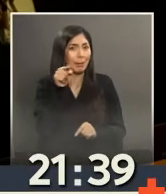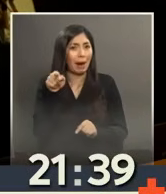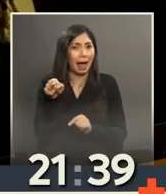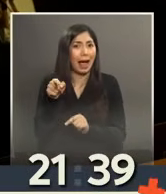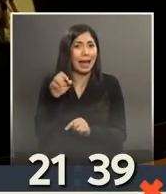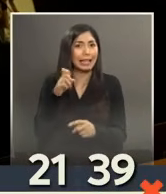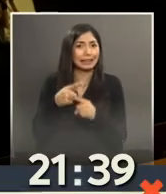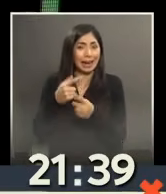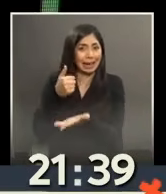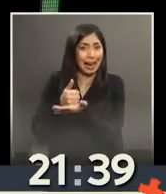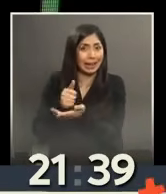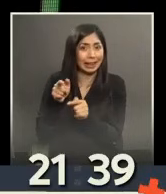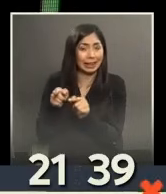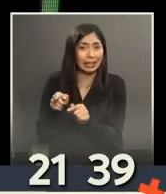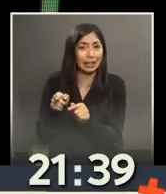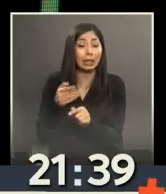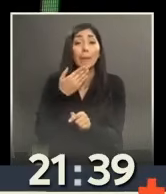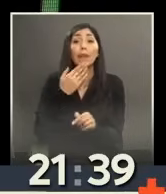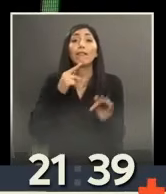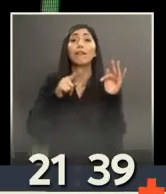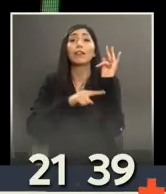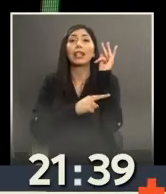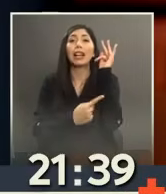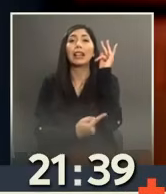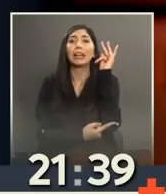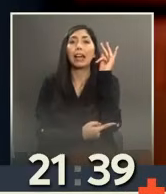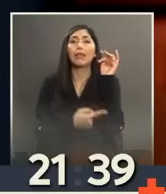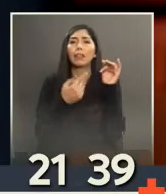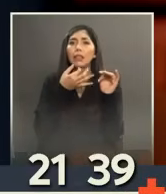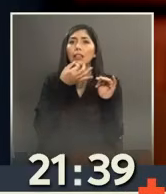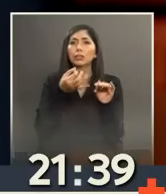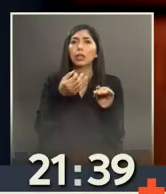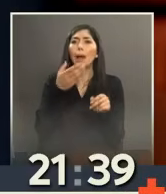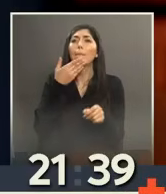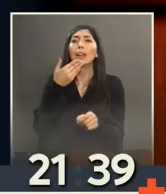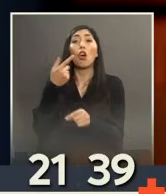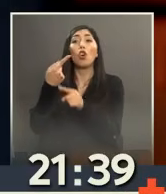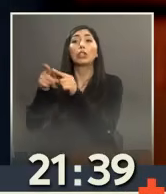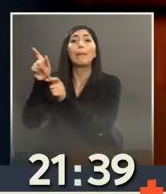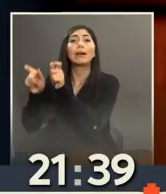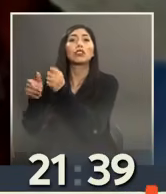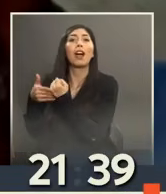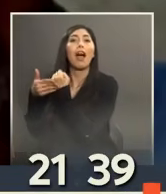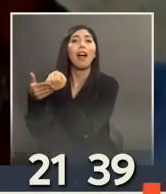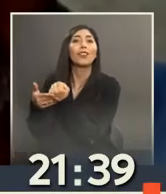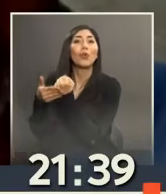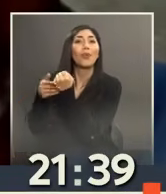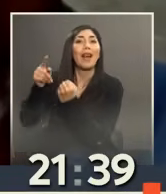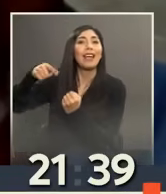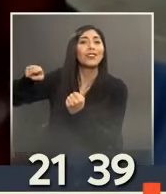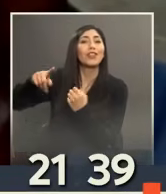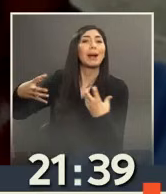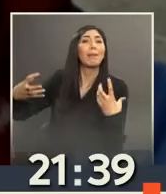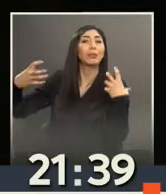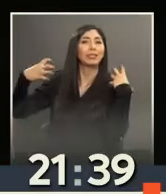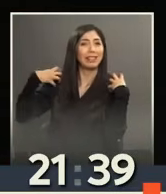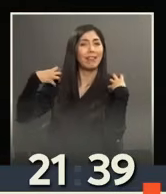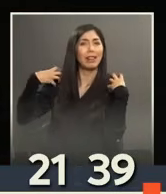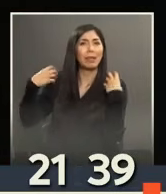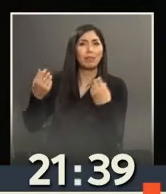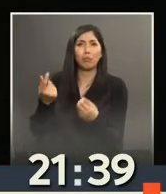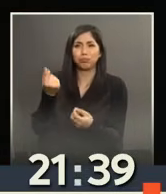La fiscalía también apunta a los estrechos colaboradores del exalcalde, quienes serían responsables de realizar